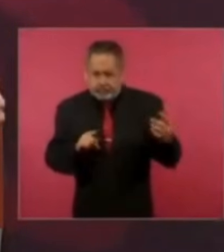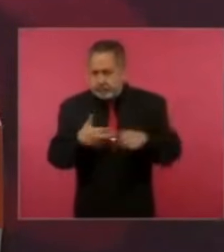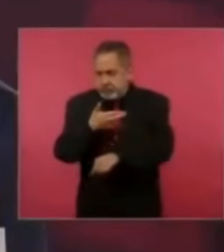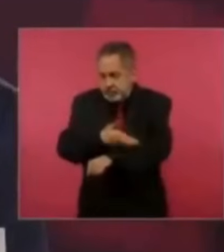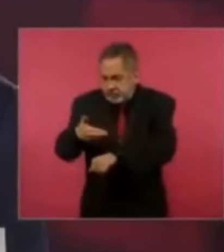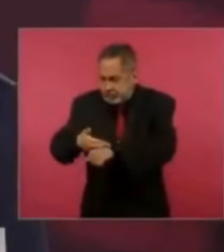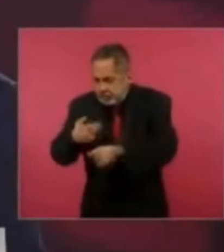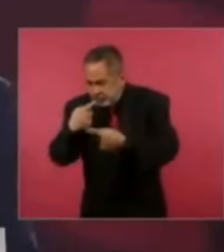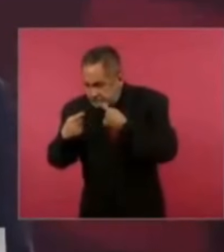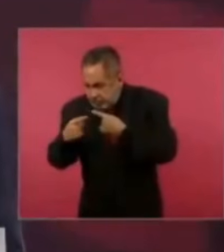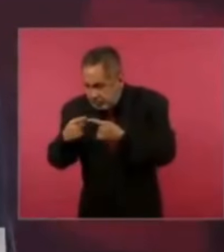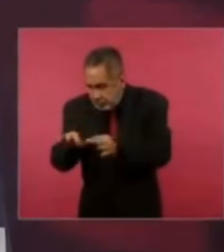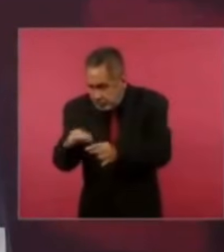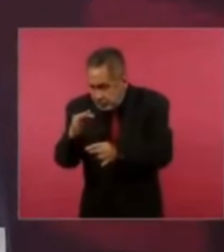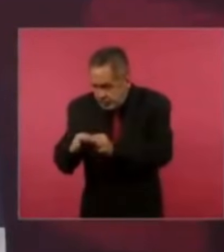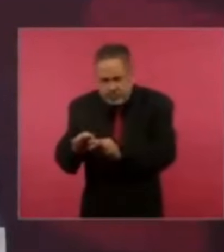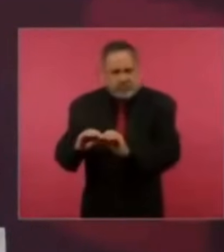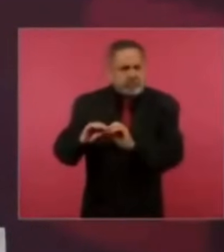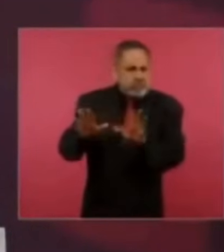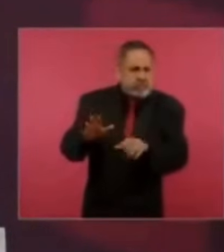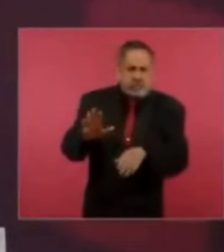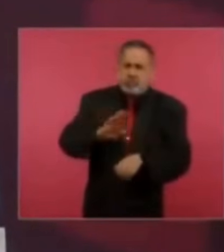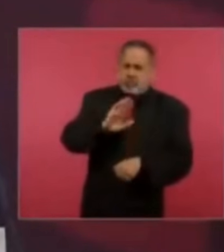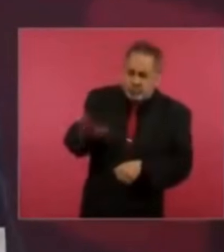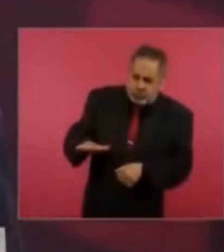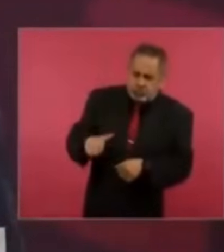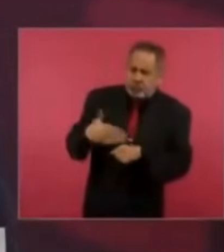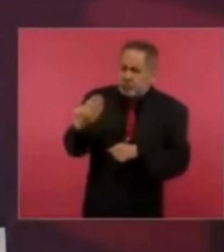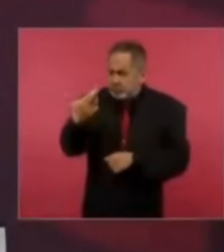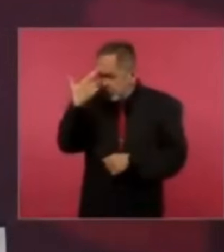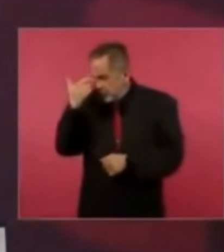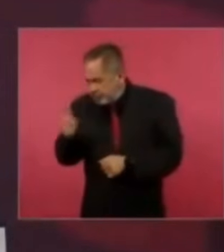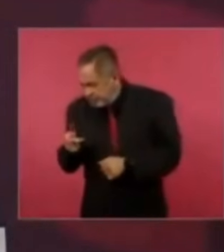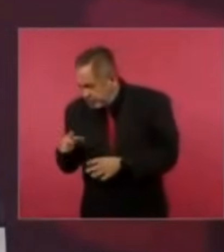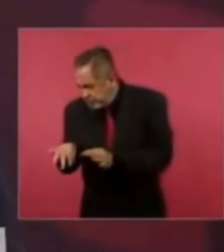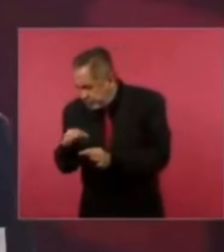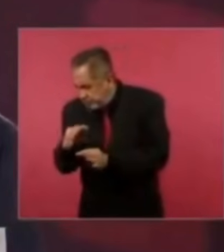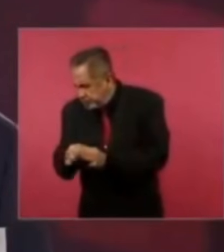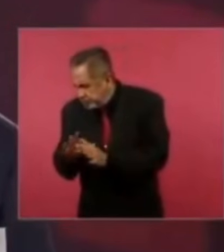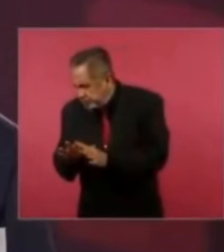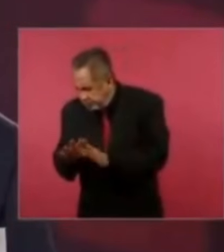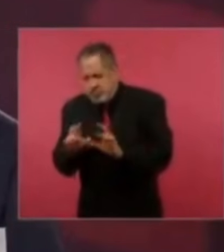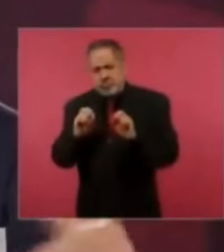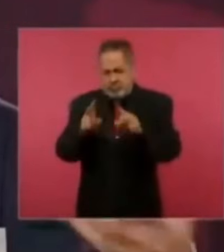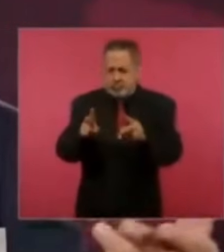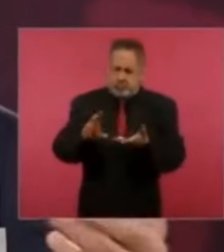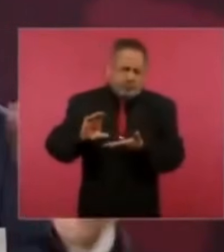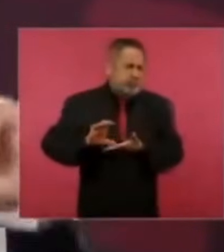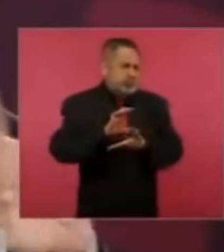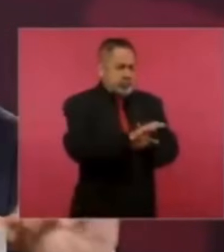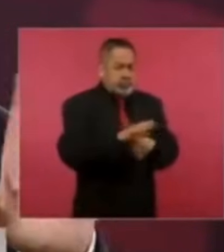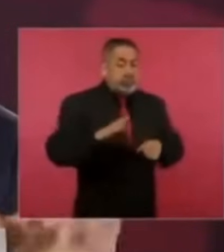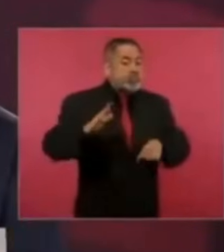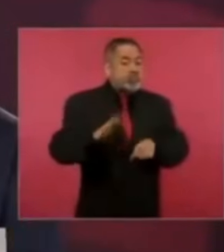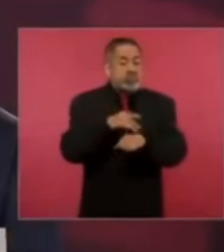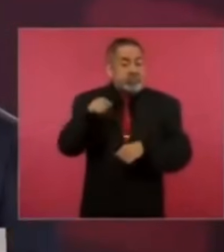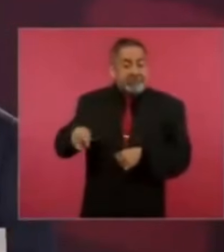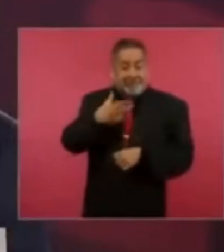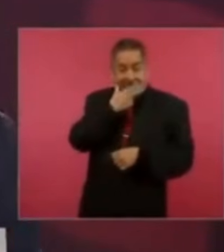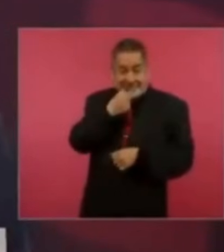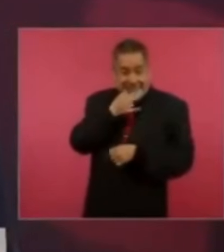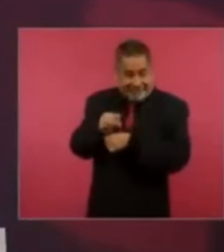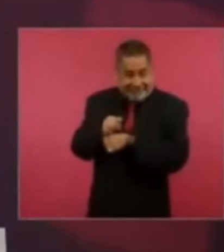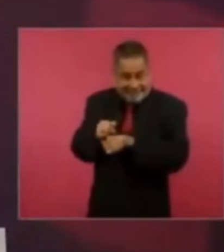quedara claro las causas de la muerte, sobre todo después de que el perito al día siguiente ya tenía